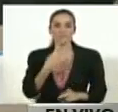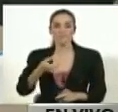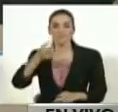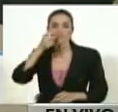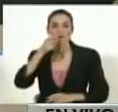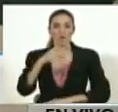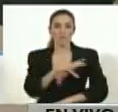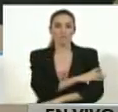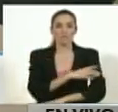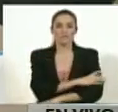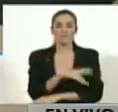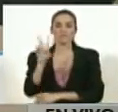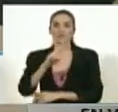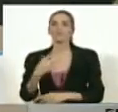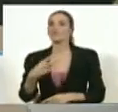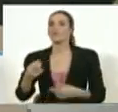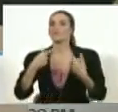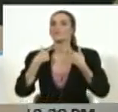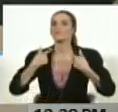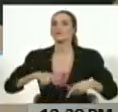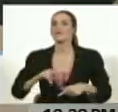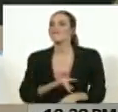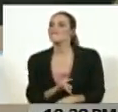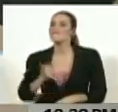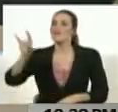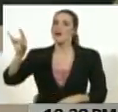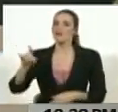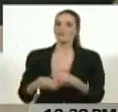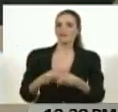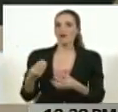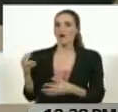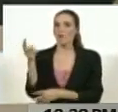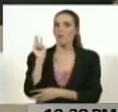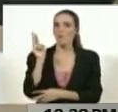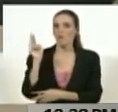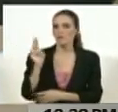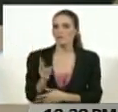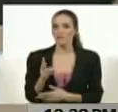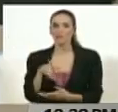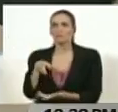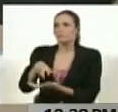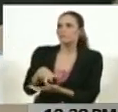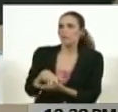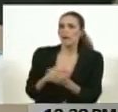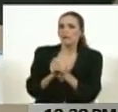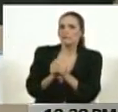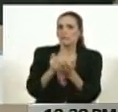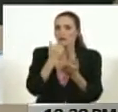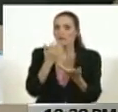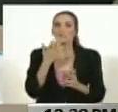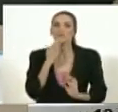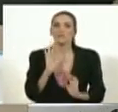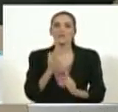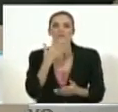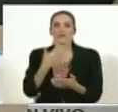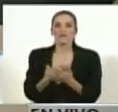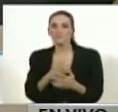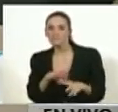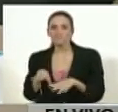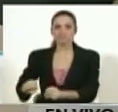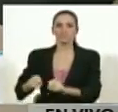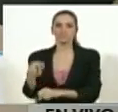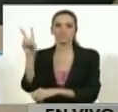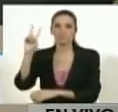ultraderecha venezolana no pierdan su viaje que hicieron a Washington de rodillas genuflexo a pedir la intervención de